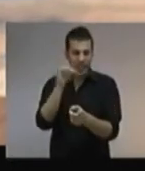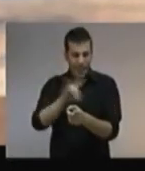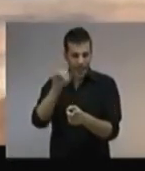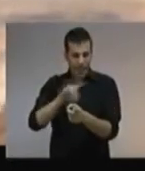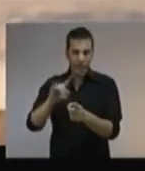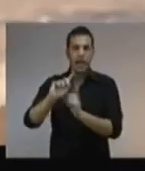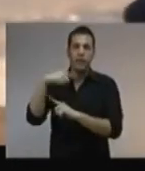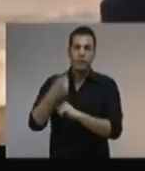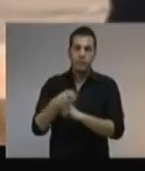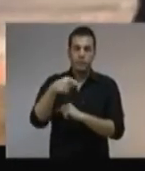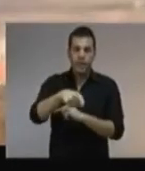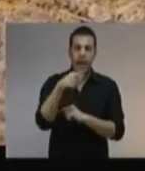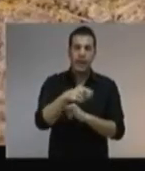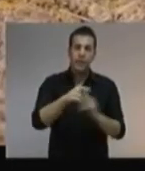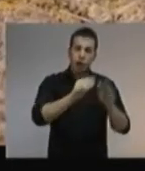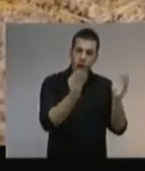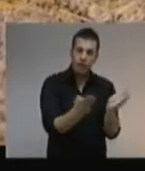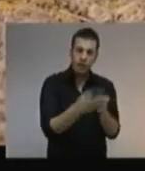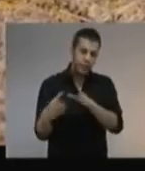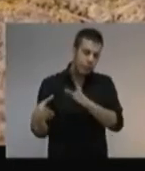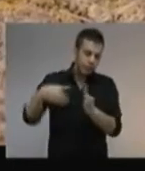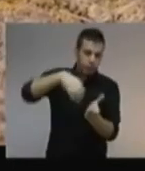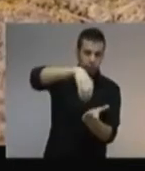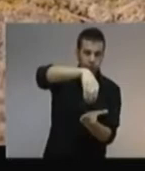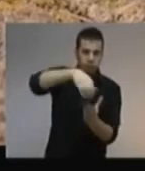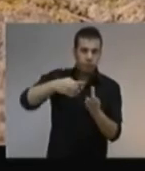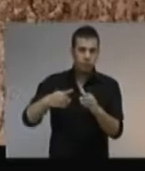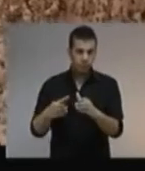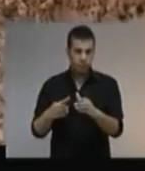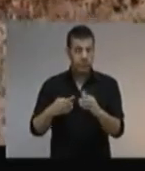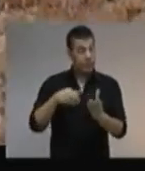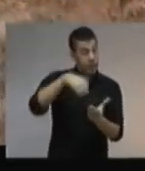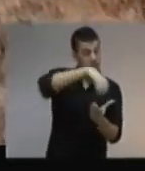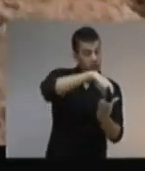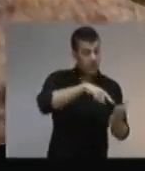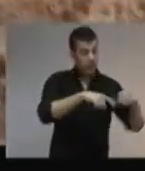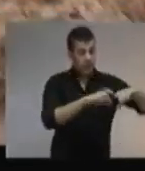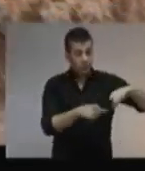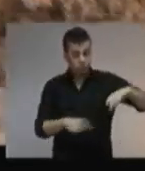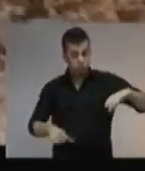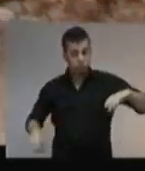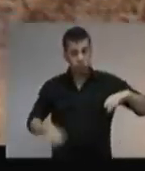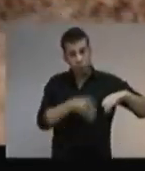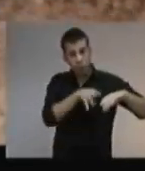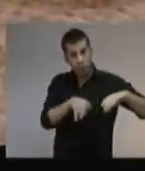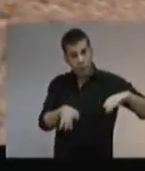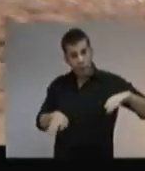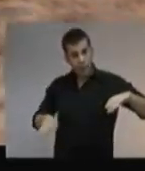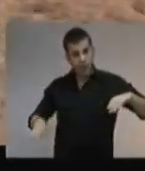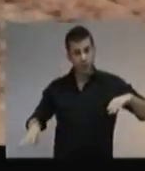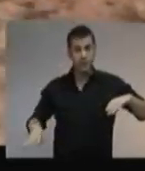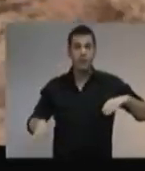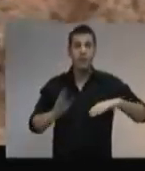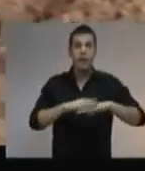eran vertidos directamente aquí, en este orificio, hasta que bajaba para